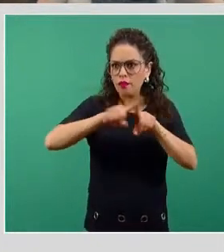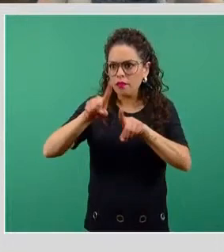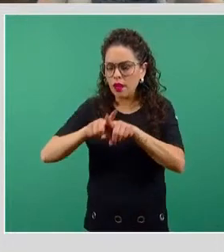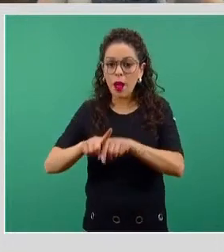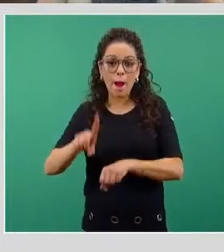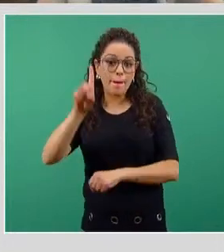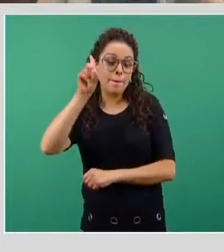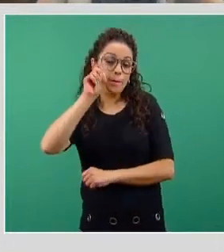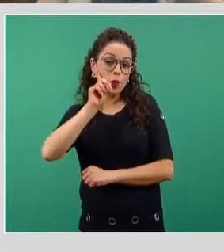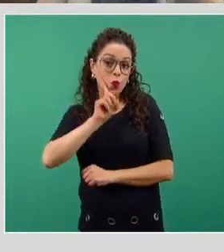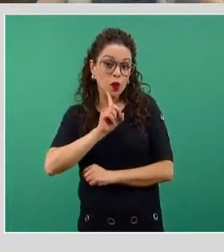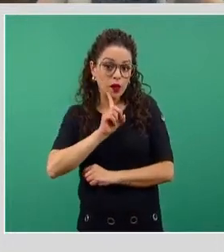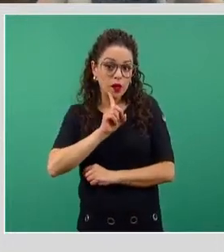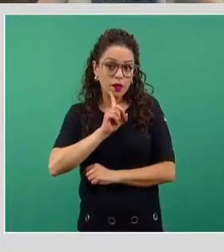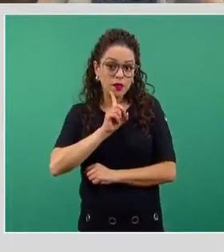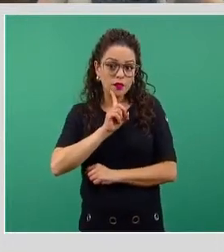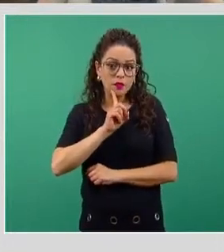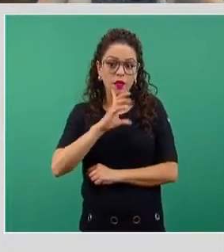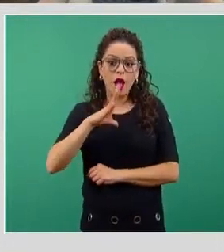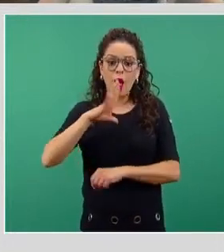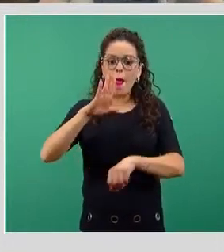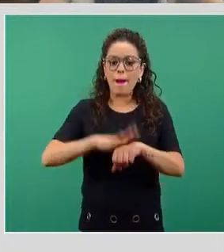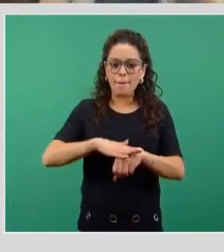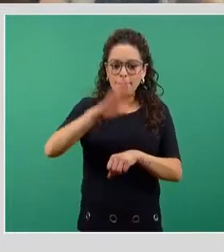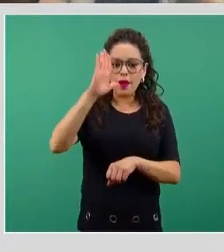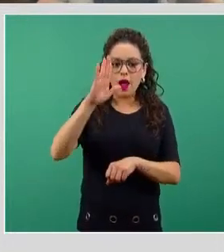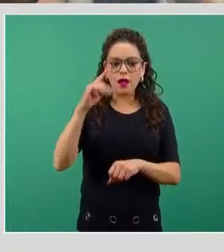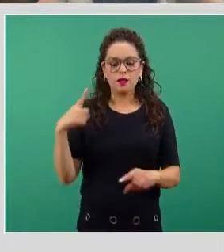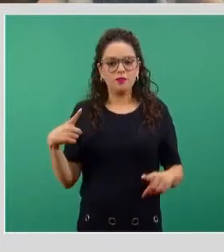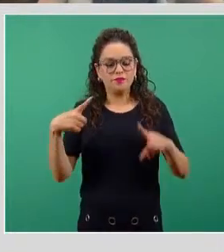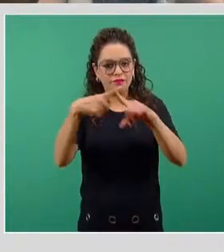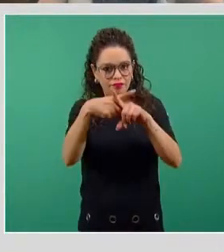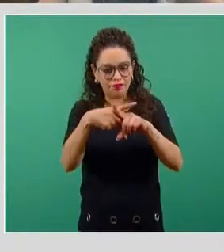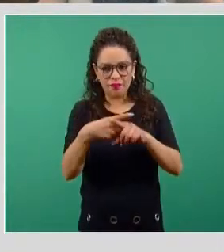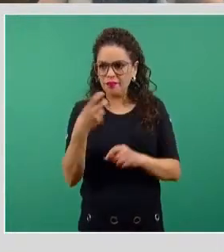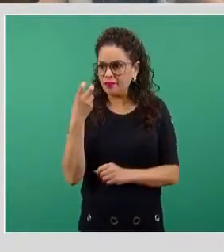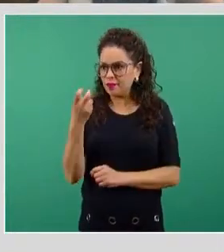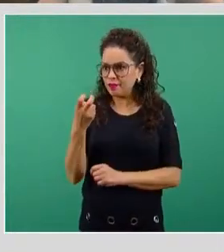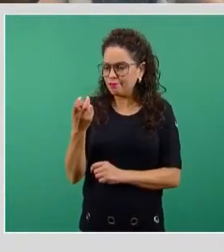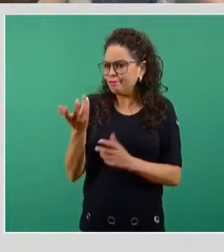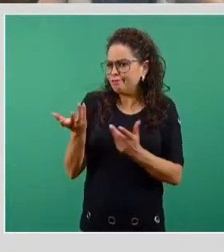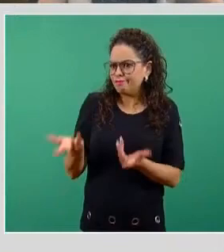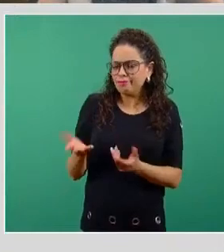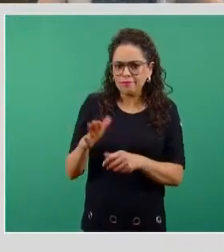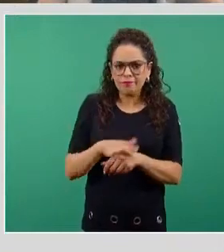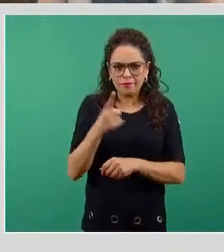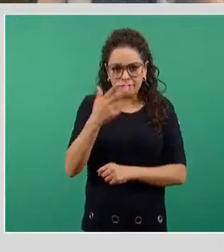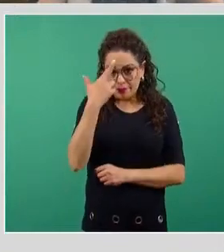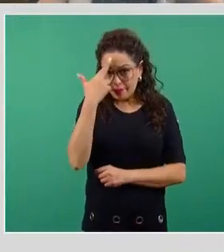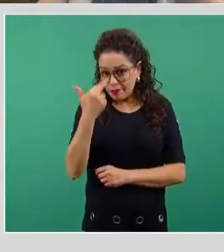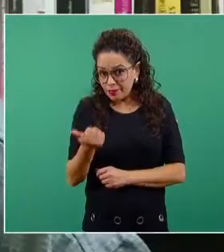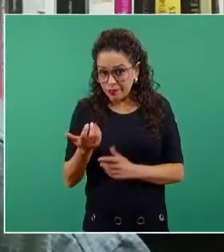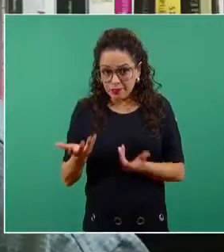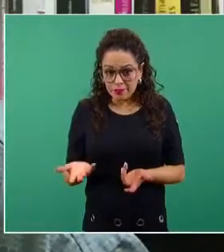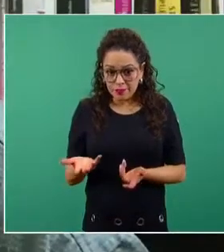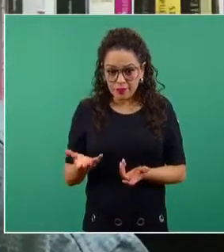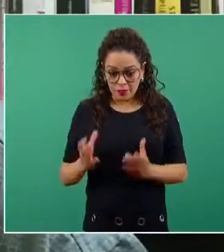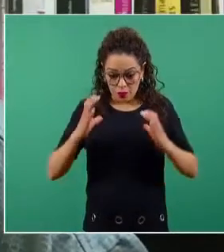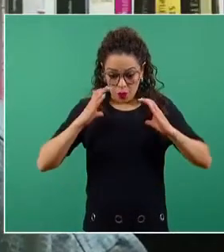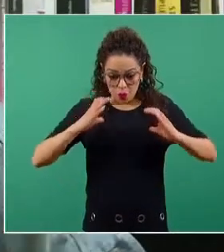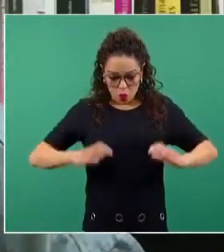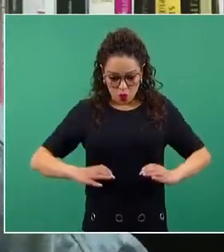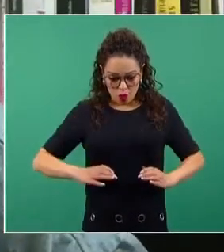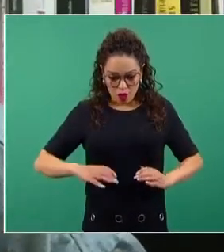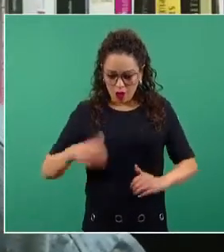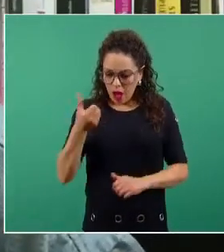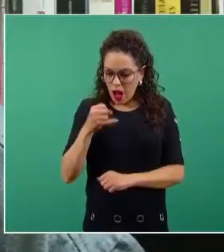mujeres que son quienes más la presentan. No sé si sea una reacción a personas o al organismo de las personas de sexo